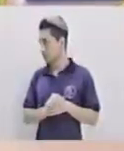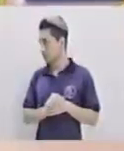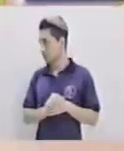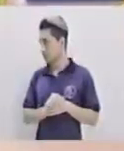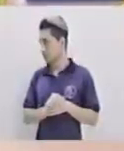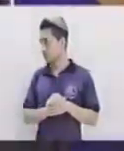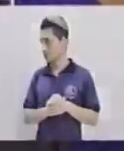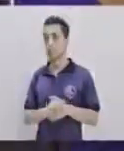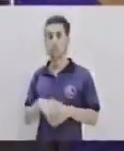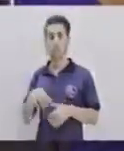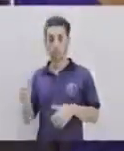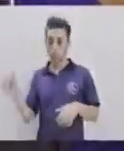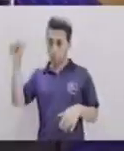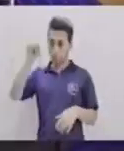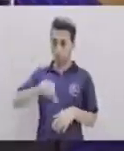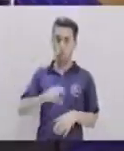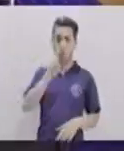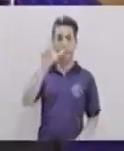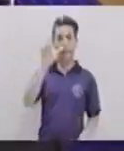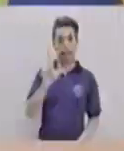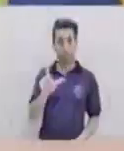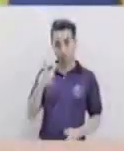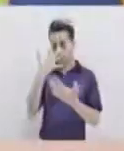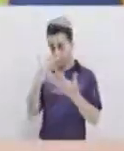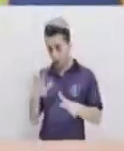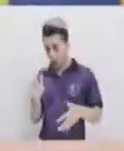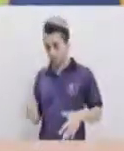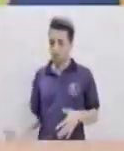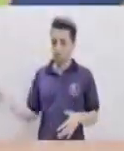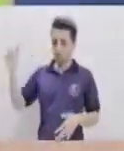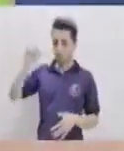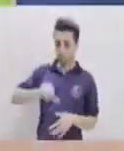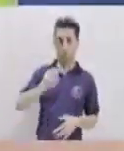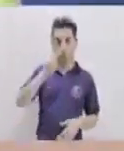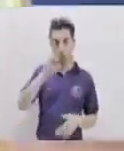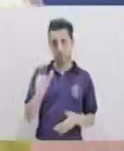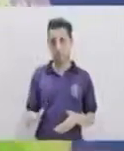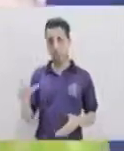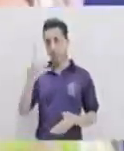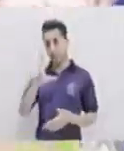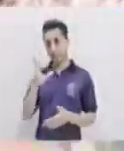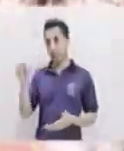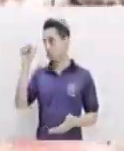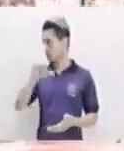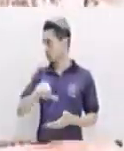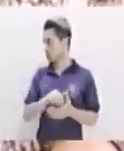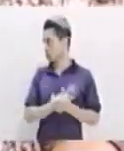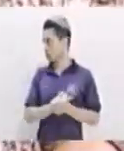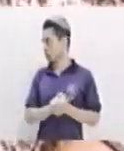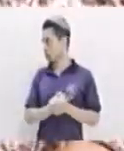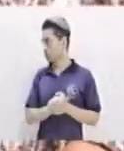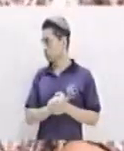Hasta ahorita van 2 litros dentro de esta pecera, probemos si cabe otro litro.